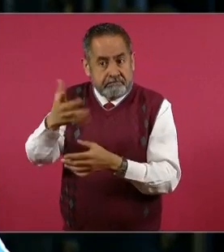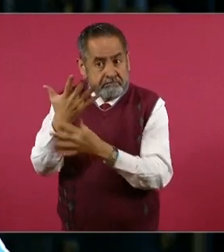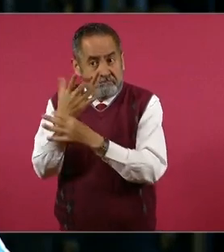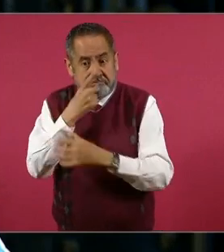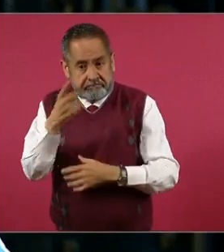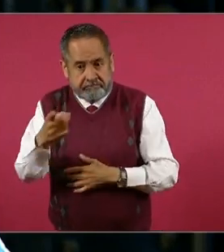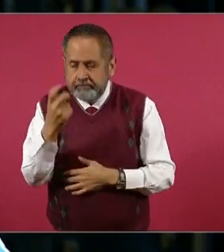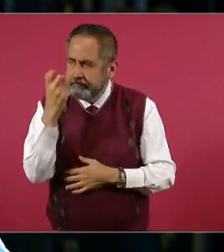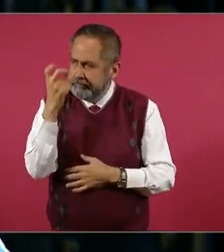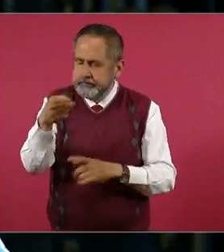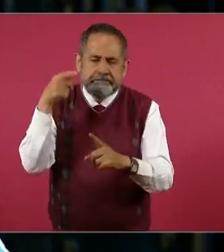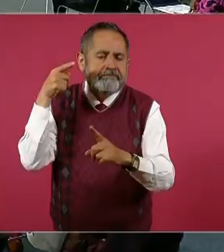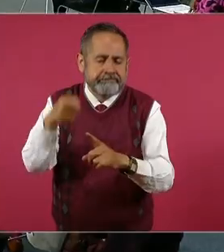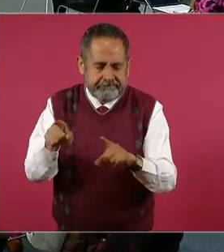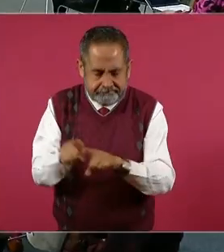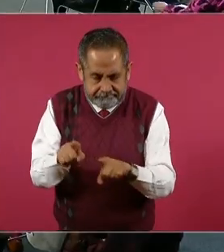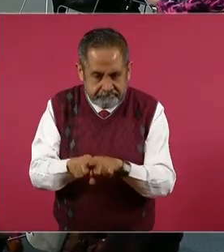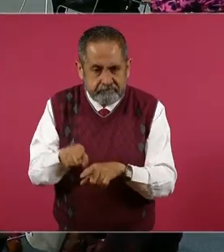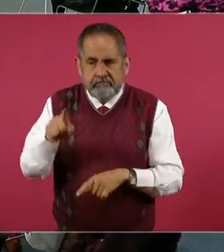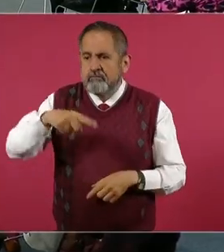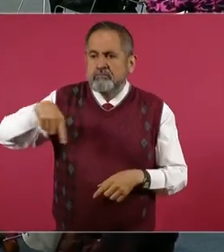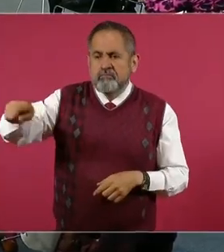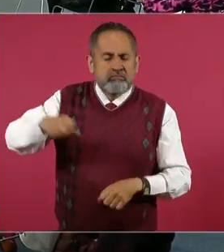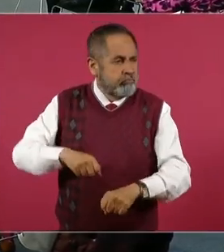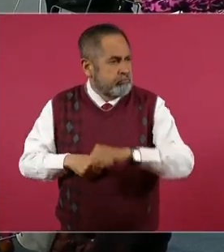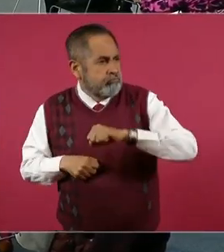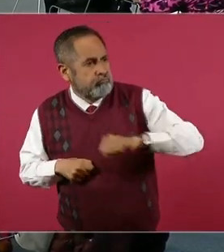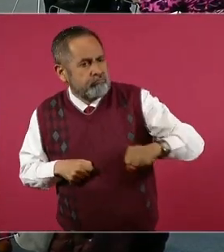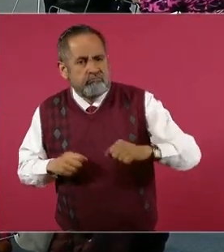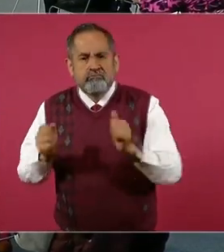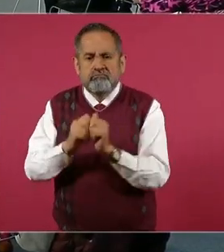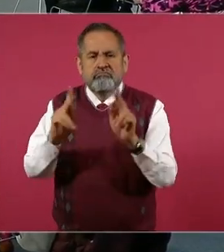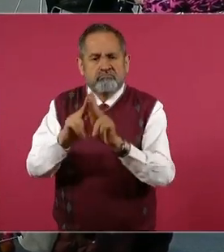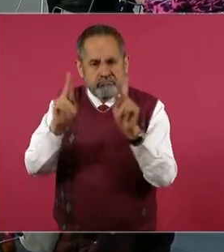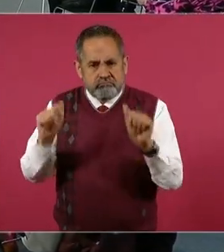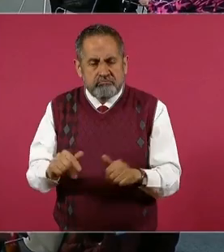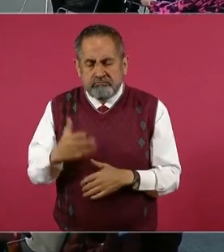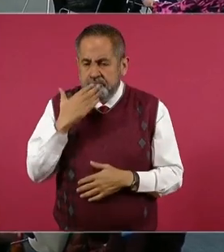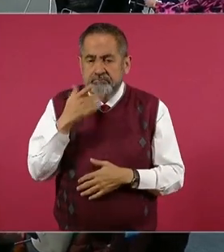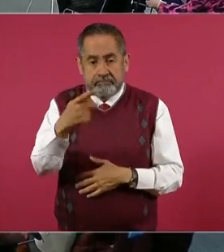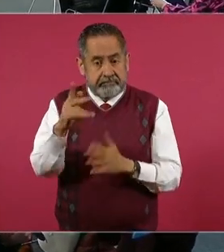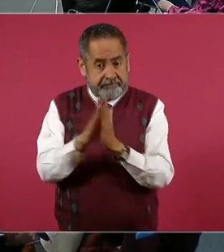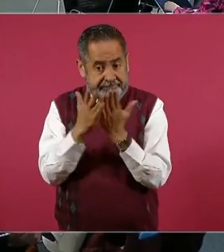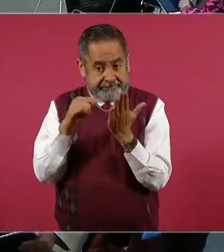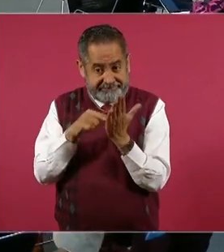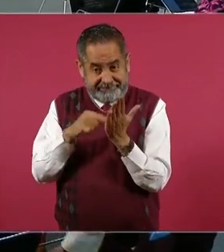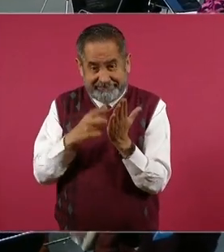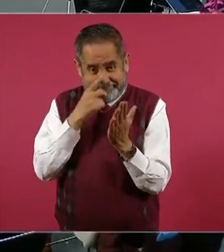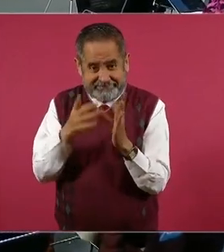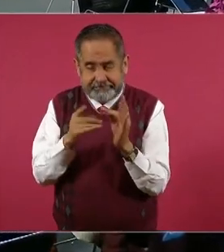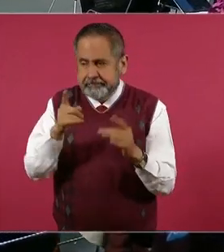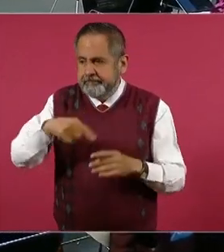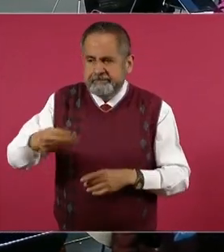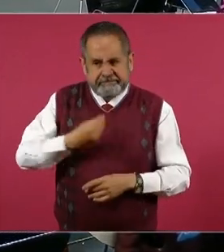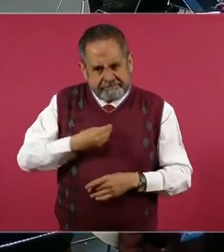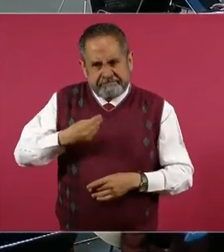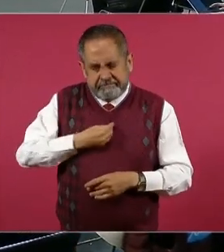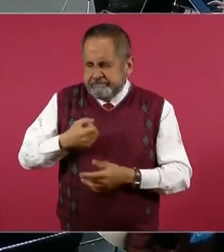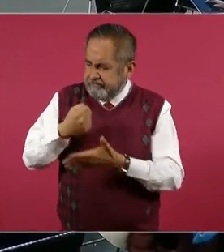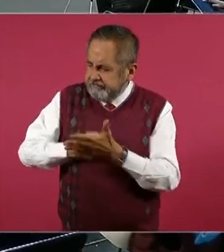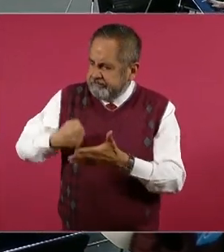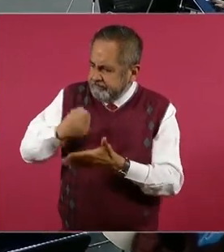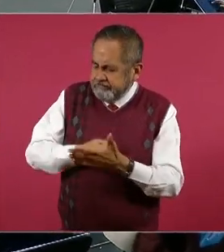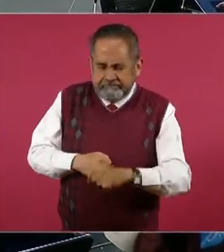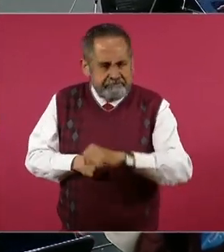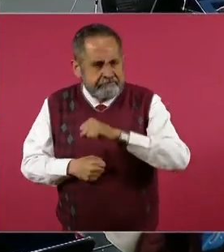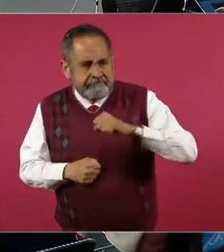sobre ese tema y también la resistencia civil pacífica, señor presidente, en su libro menciona cómo la resistencia civil pacífica